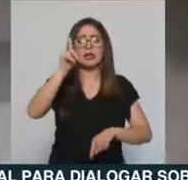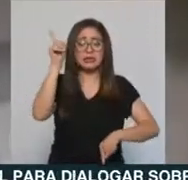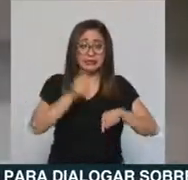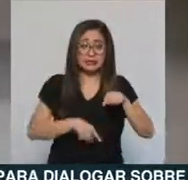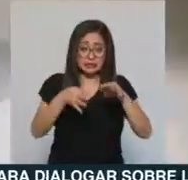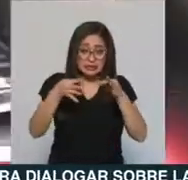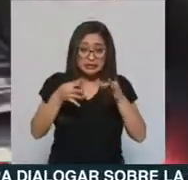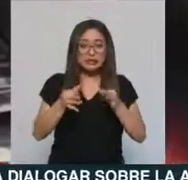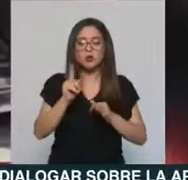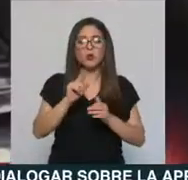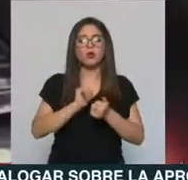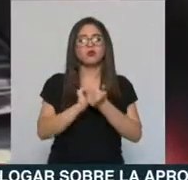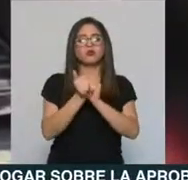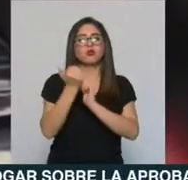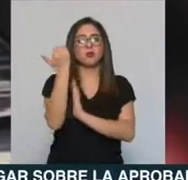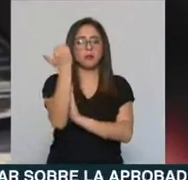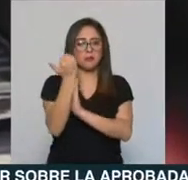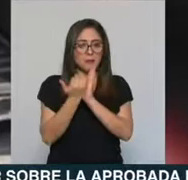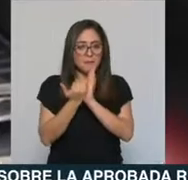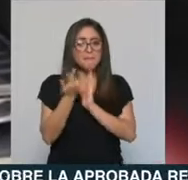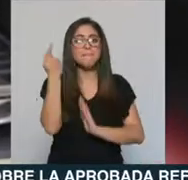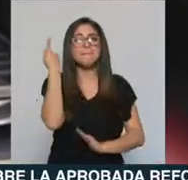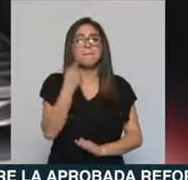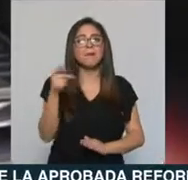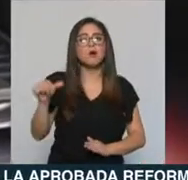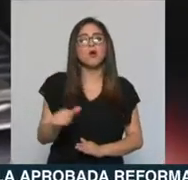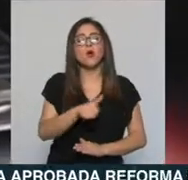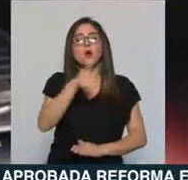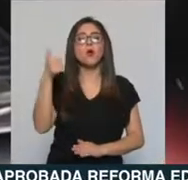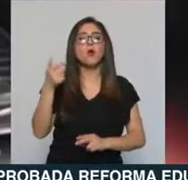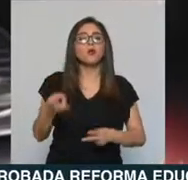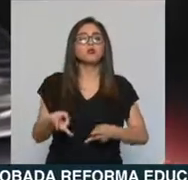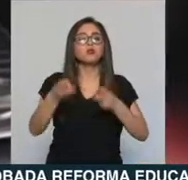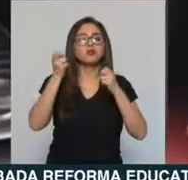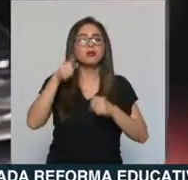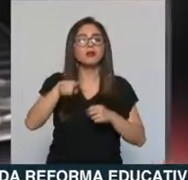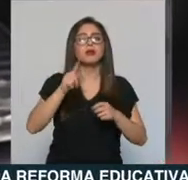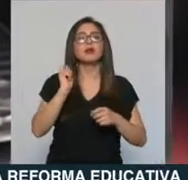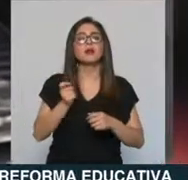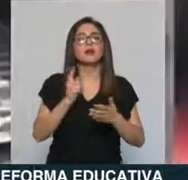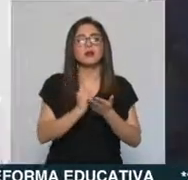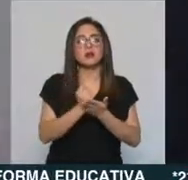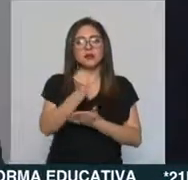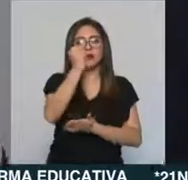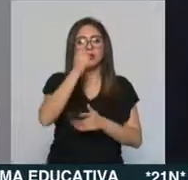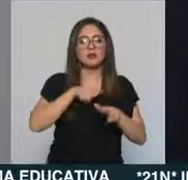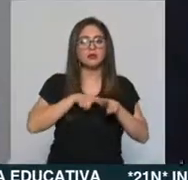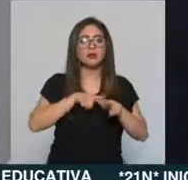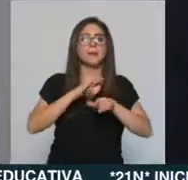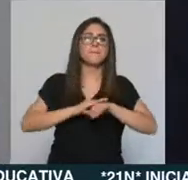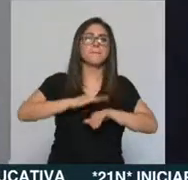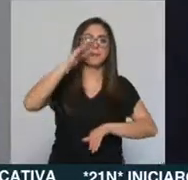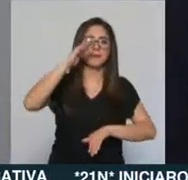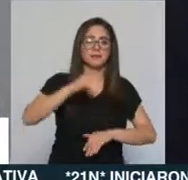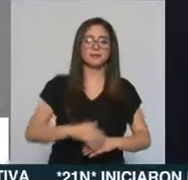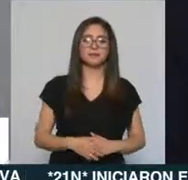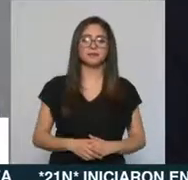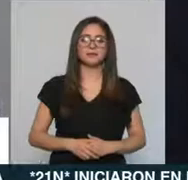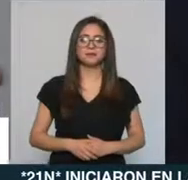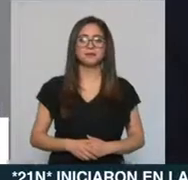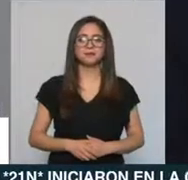ha disminuido. Sin embargo, hay otros delitos que en Tláhuac van a la alza. Ahorita, ¿qué es lo que nos